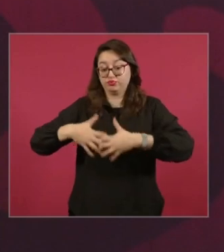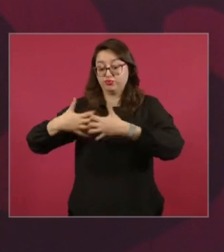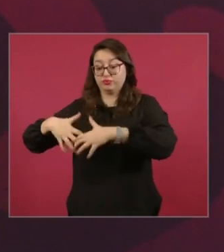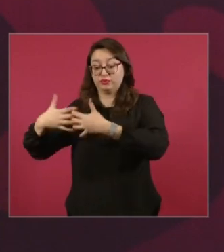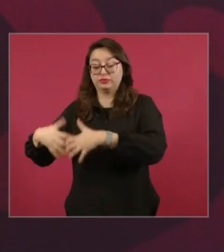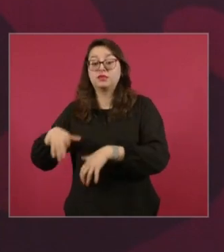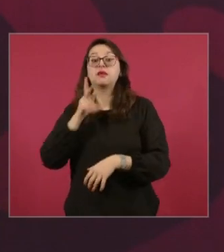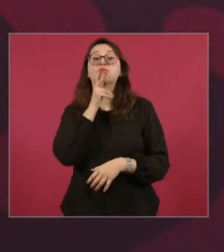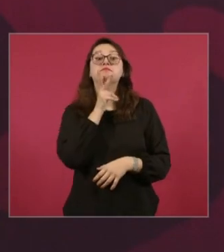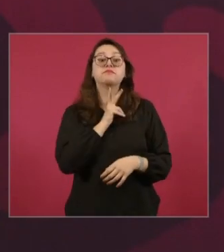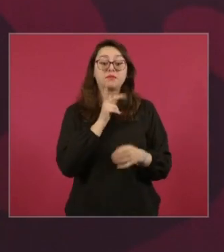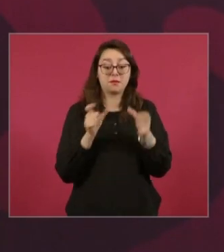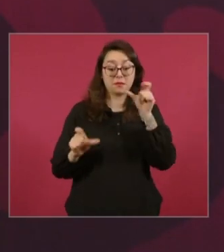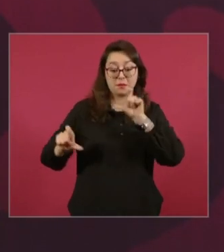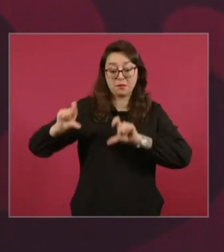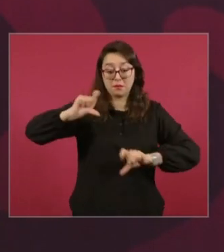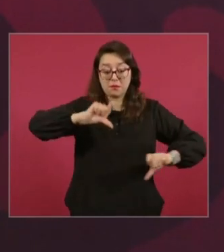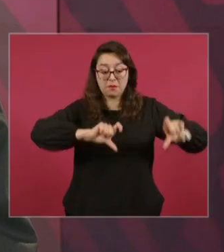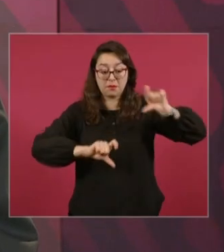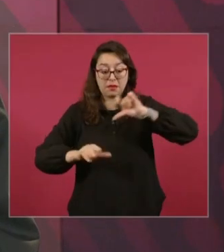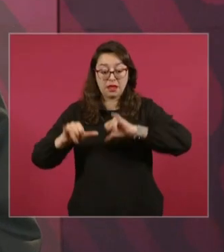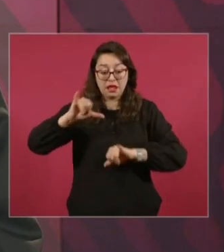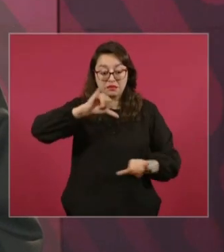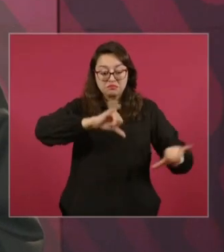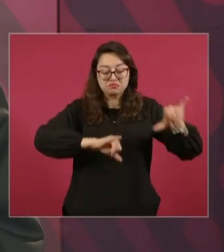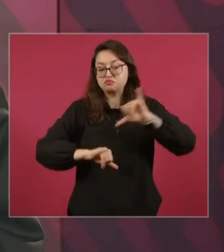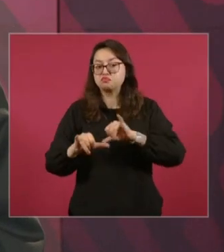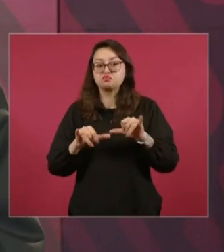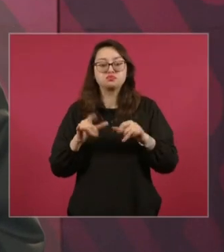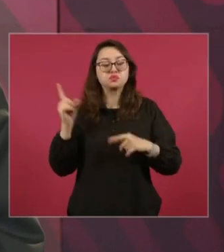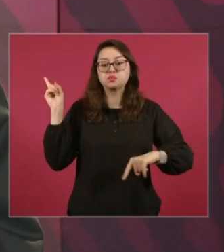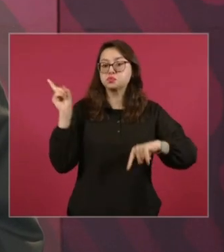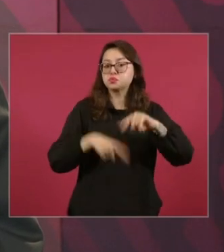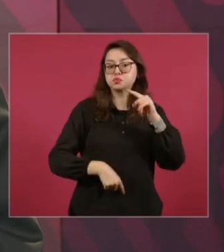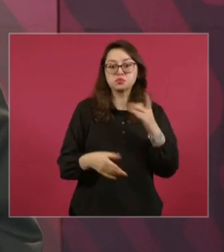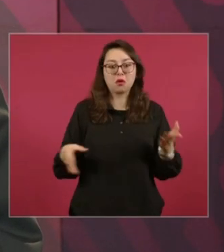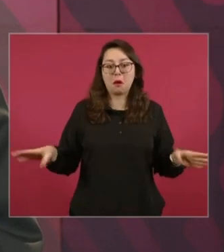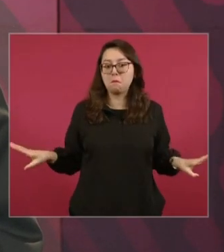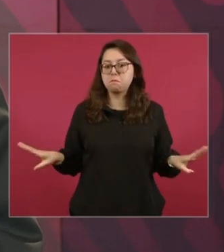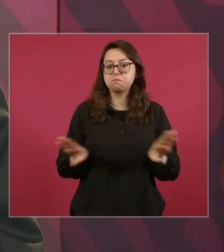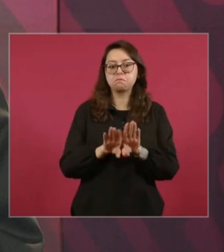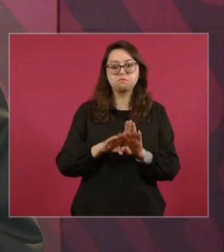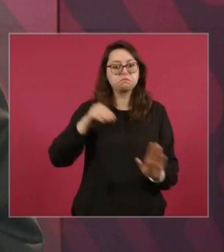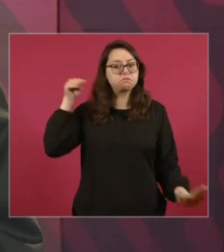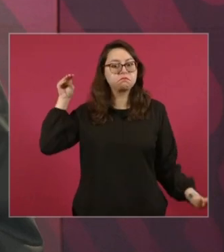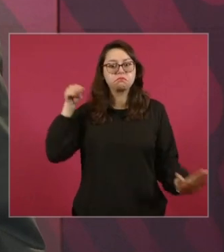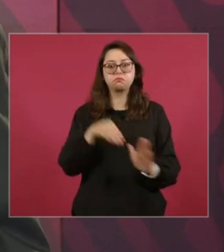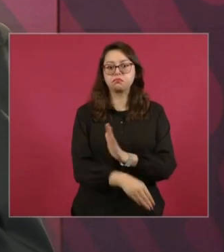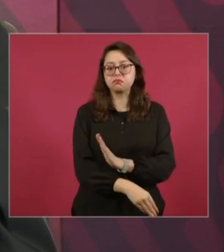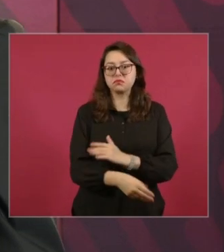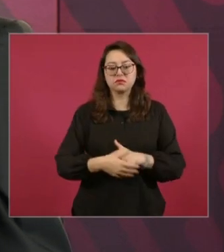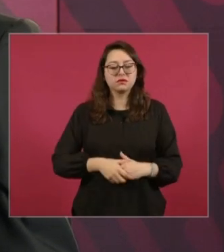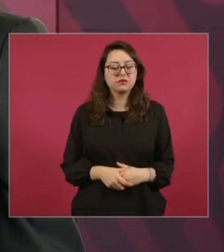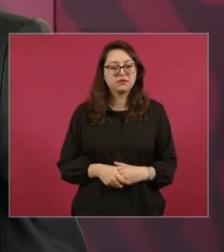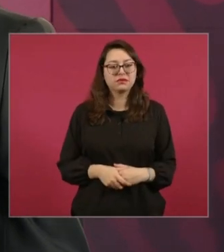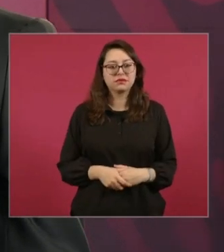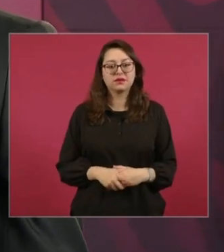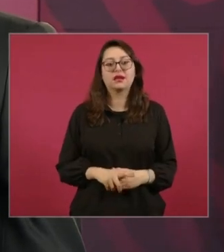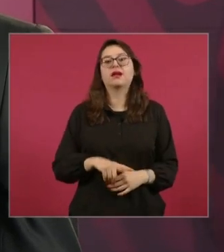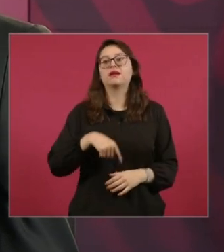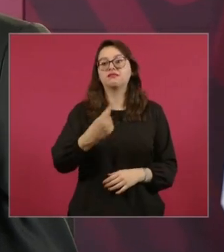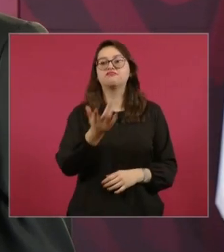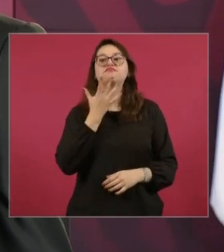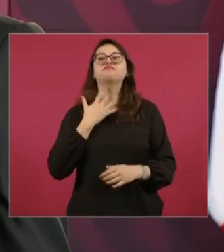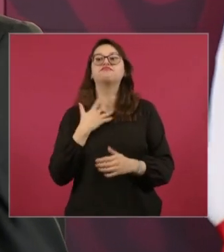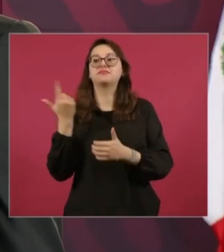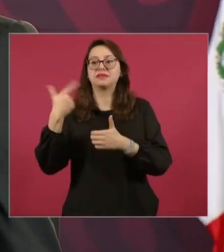Acabaron con la industria petroquímica durante el periodo neoliberal, de manera irresponsable. Y querían lo mismo